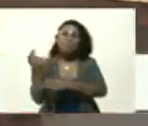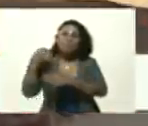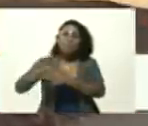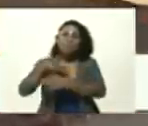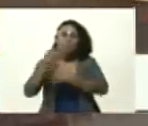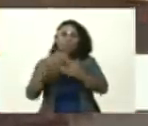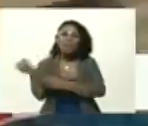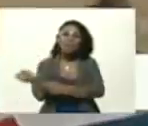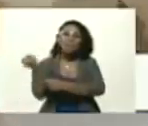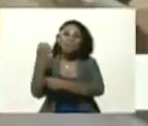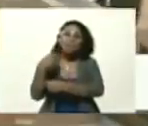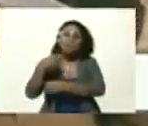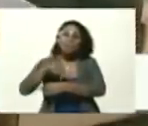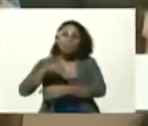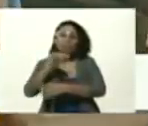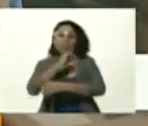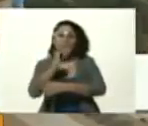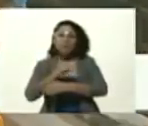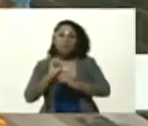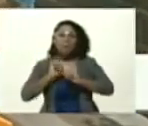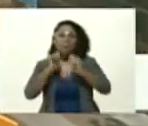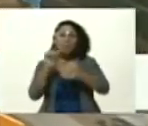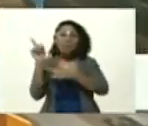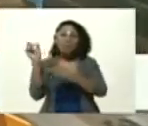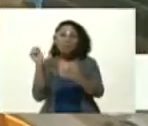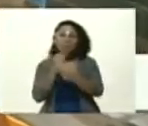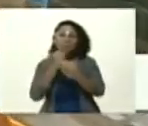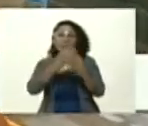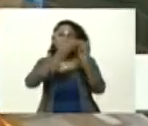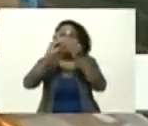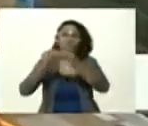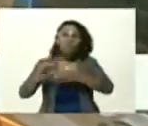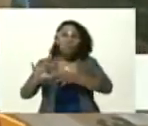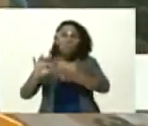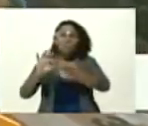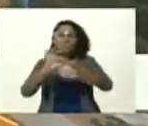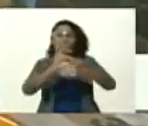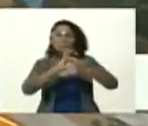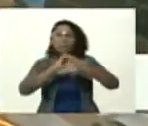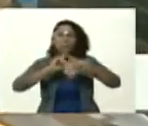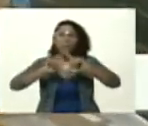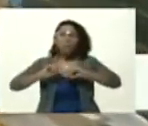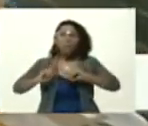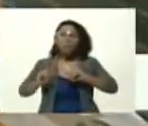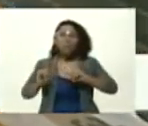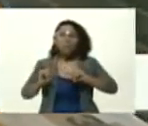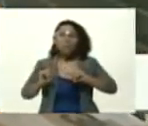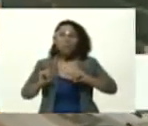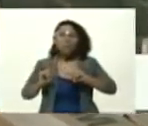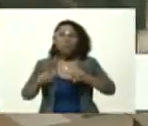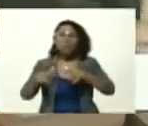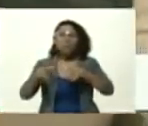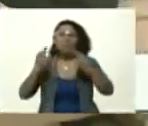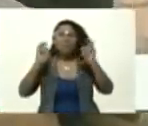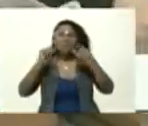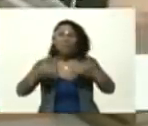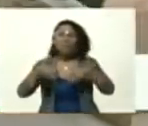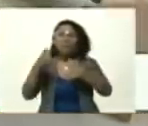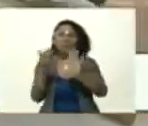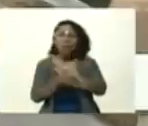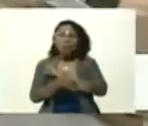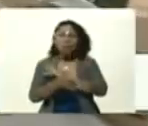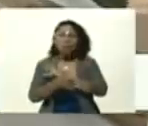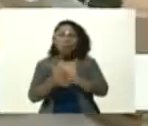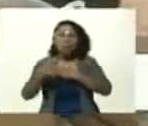hizo llegar al Zulia. Y comenzamos a hacer este trabajo de cubrejunta que une los paños, los diferentes paños del puente sobre el lago. Si puedo acercarme,